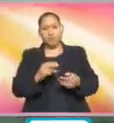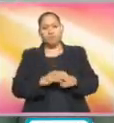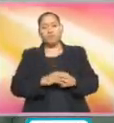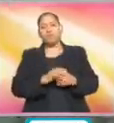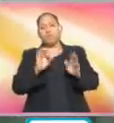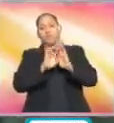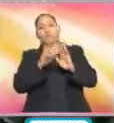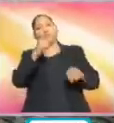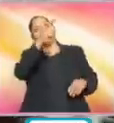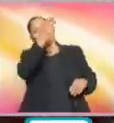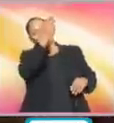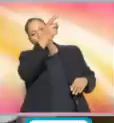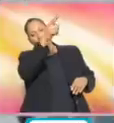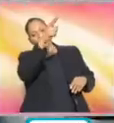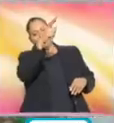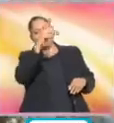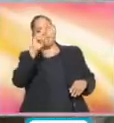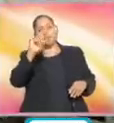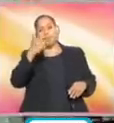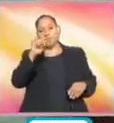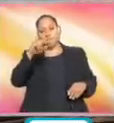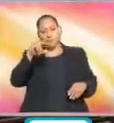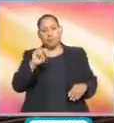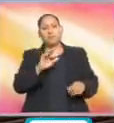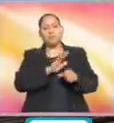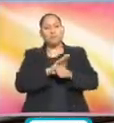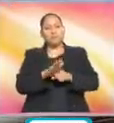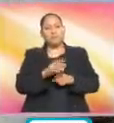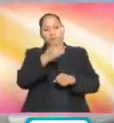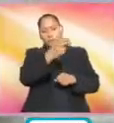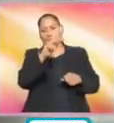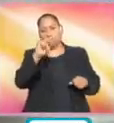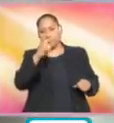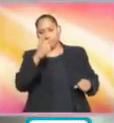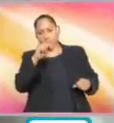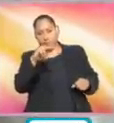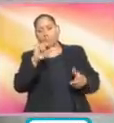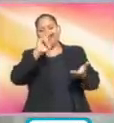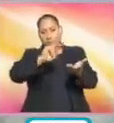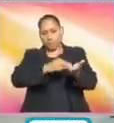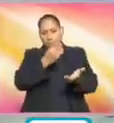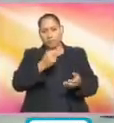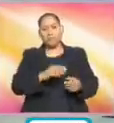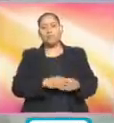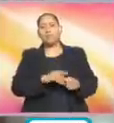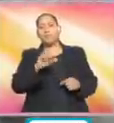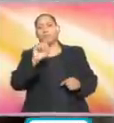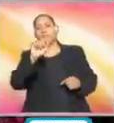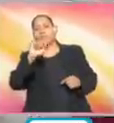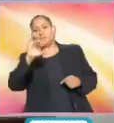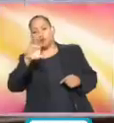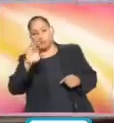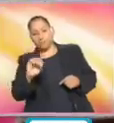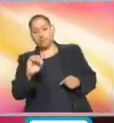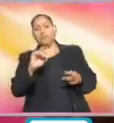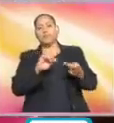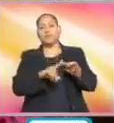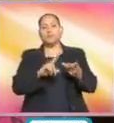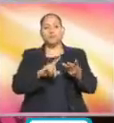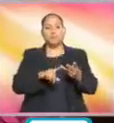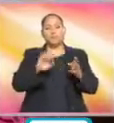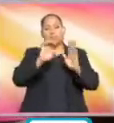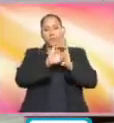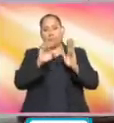ejemplo, esa de Pagano. ¿Cuál es la de Pagano? Esta es de Pagano, está firmada por él, la de Sárico, la de,